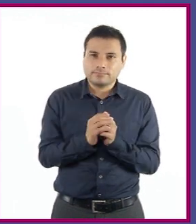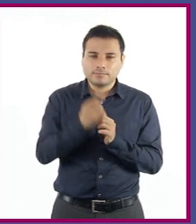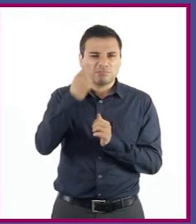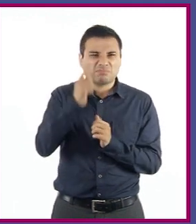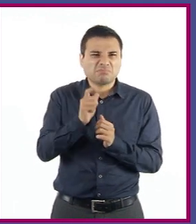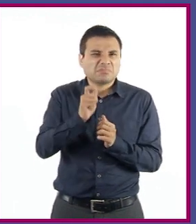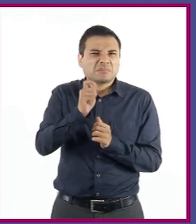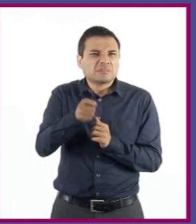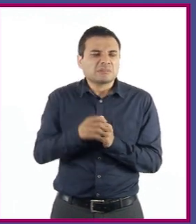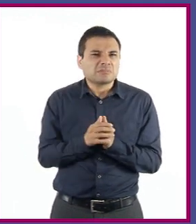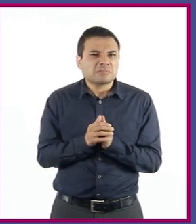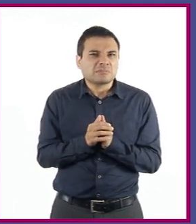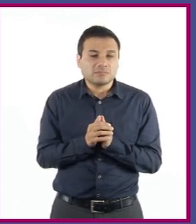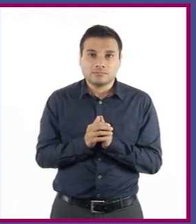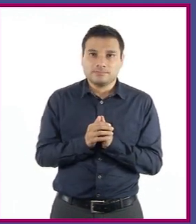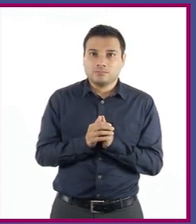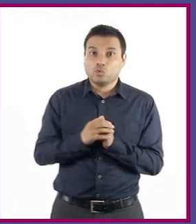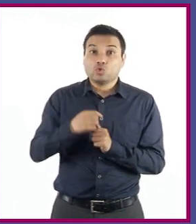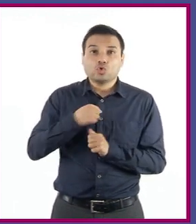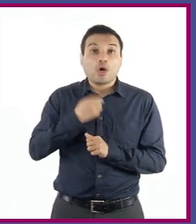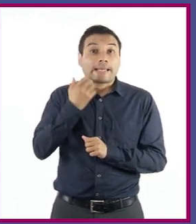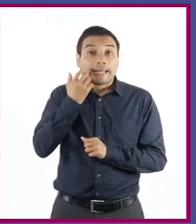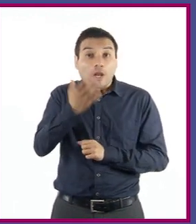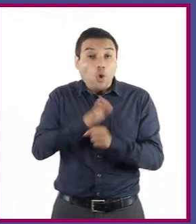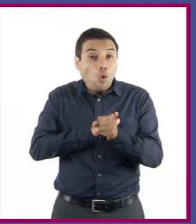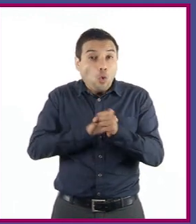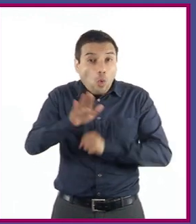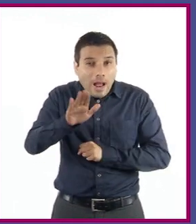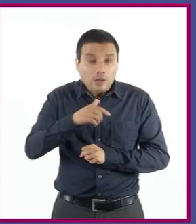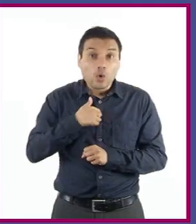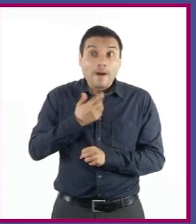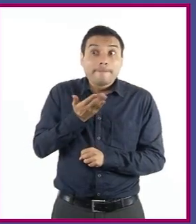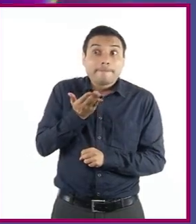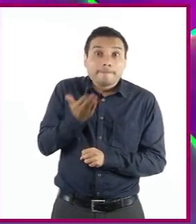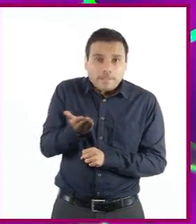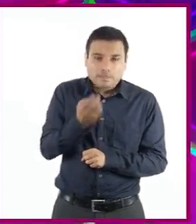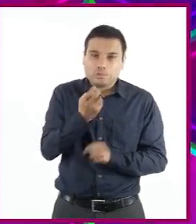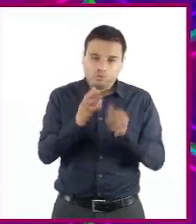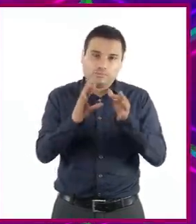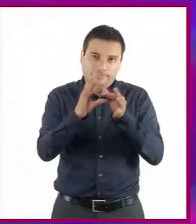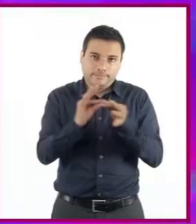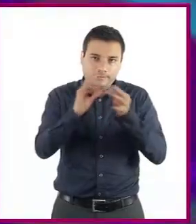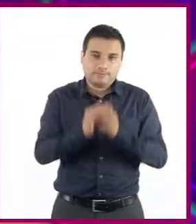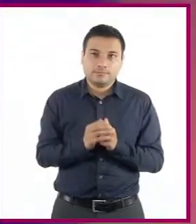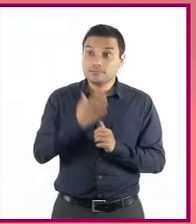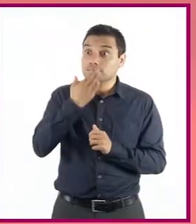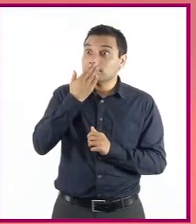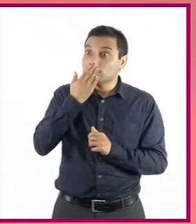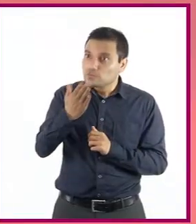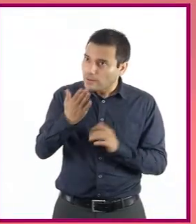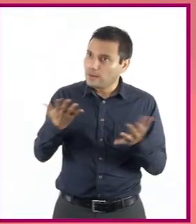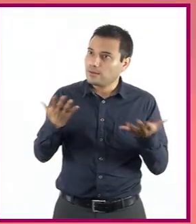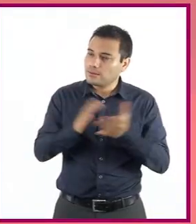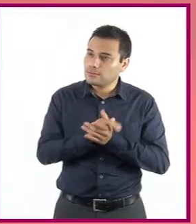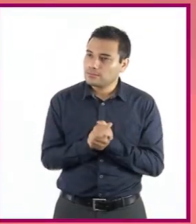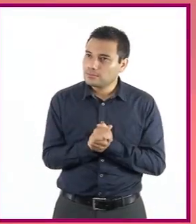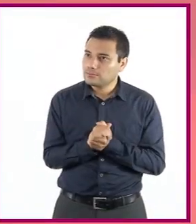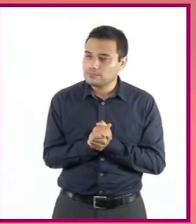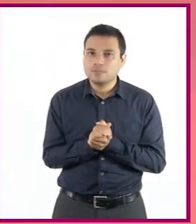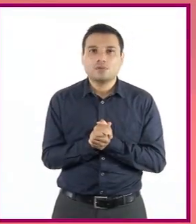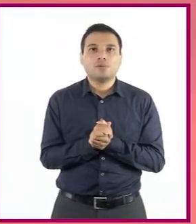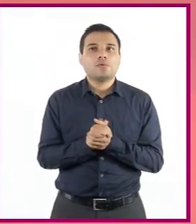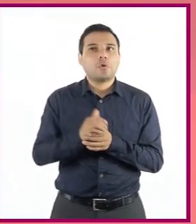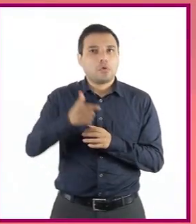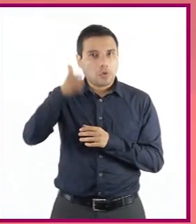referirse directamente de lo que se espera como solución de lo que se planteó en la carta. Lo has hecho muy bien, Enrique. Espero